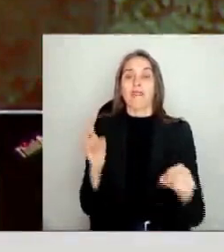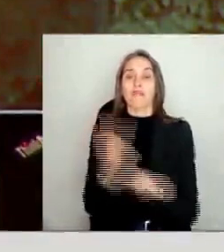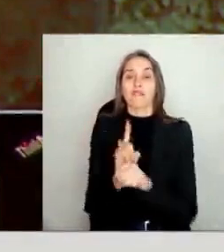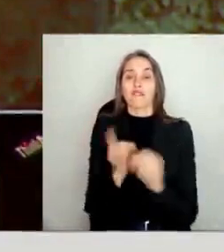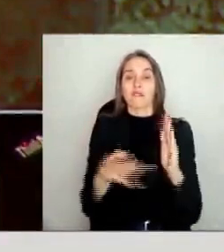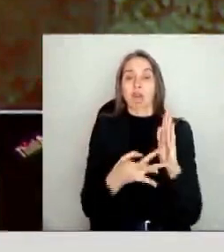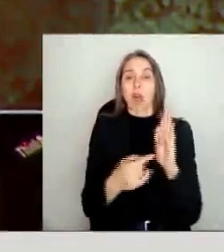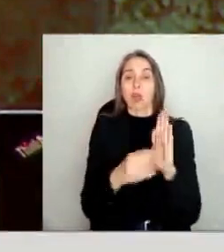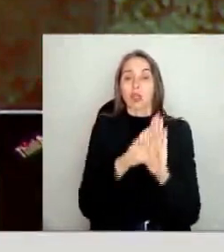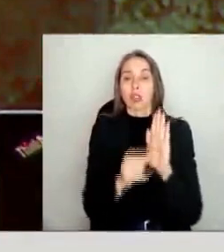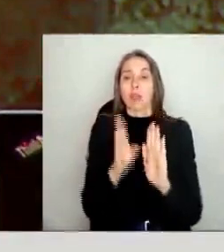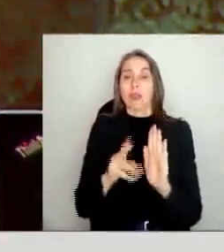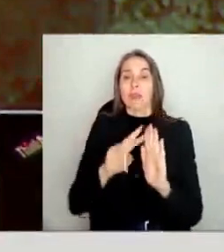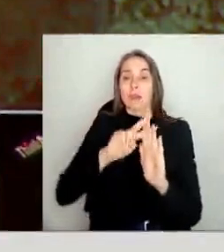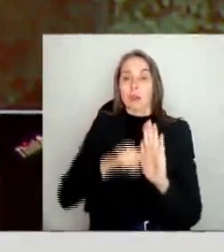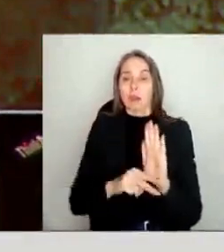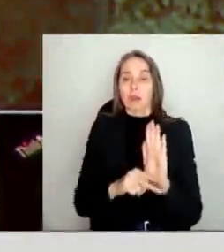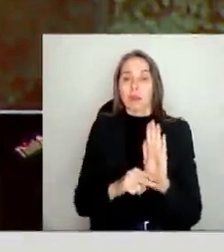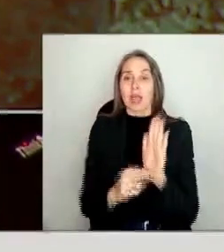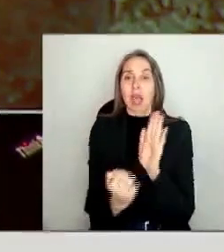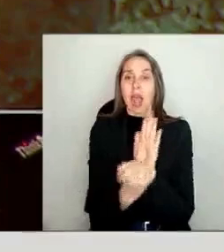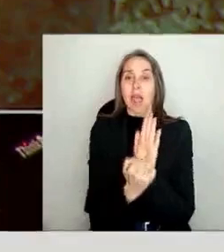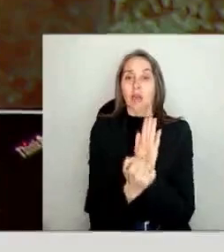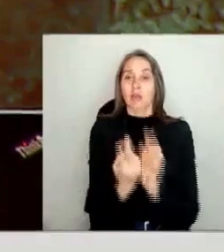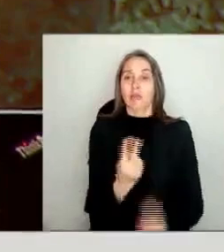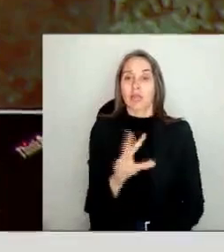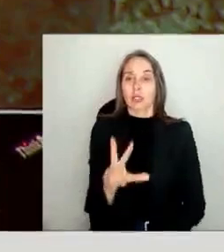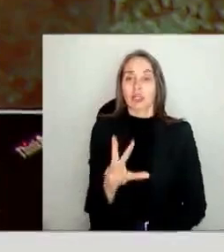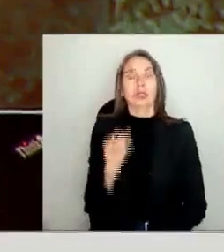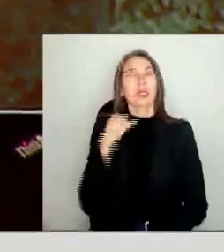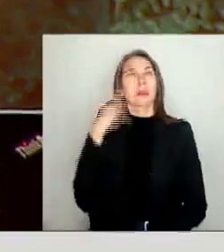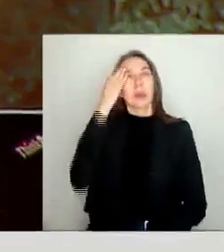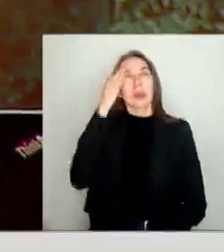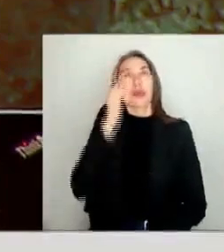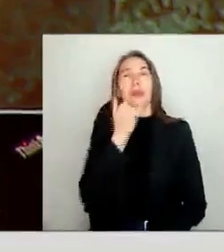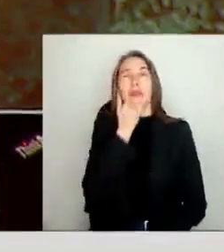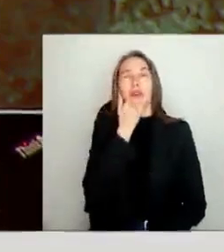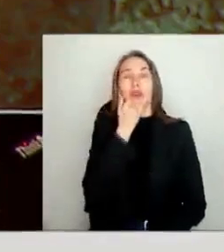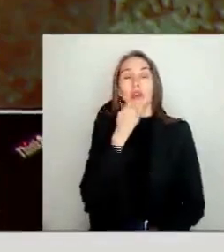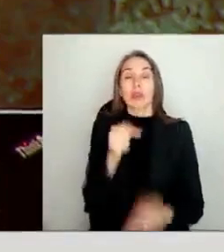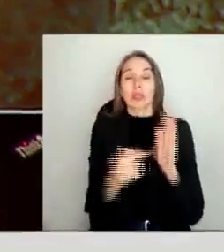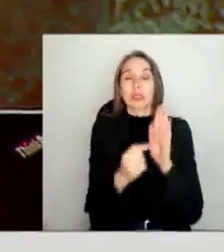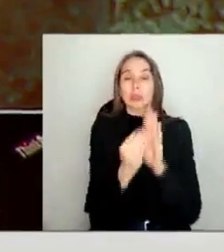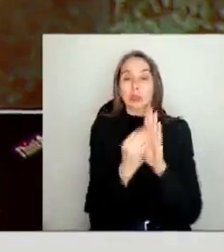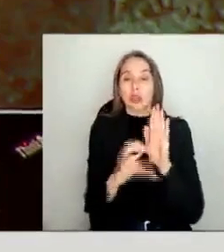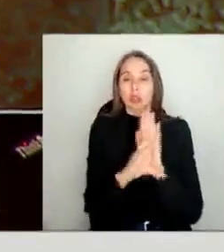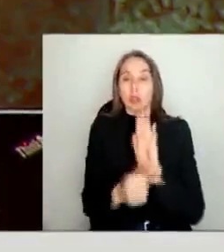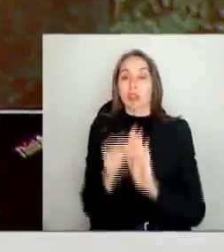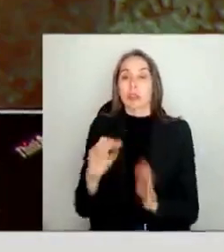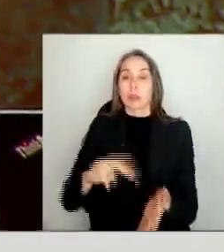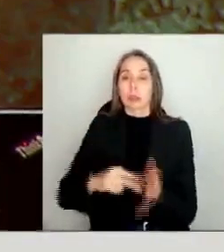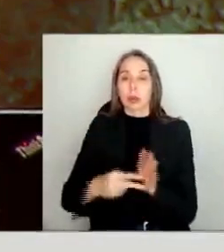debería modificarse es el artículo 28 si mi memoria no me falla la Constitución claro el problema es que el problema que lo